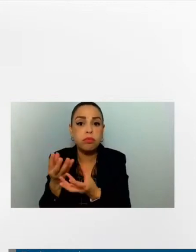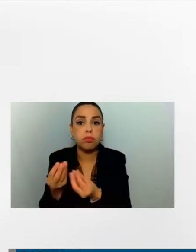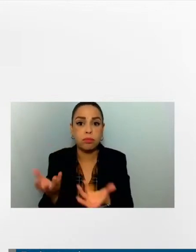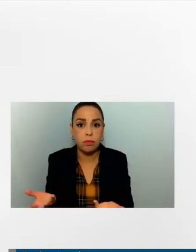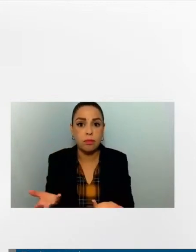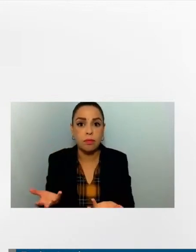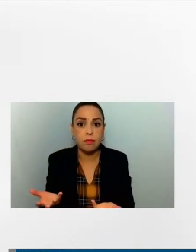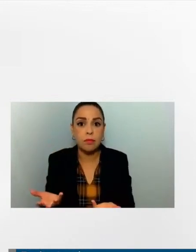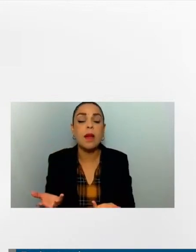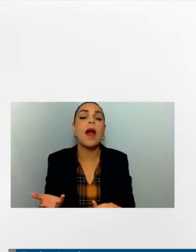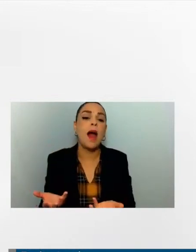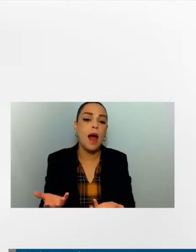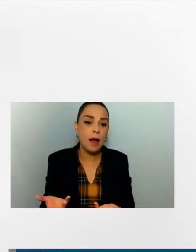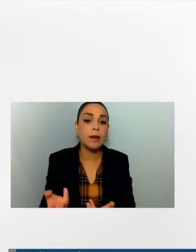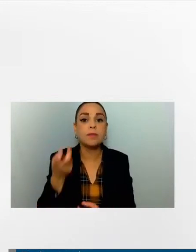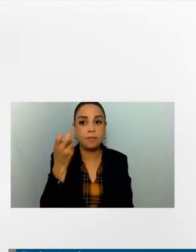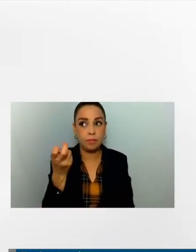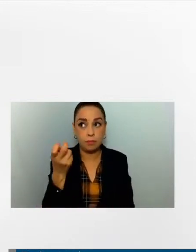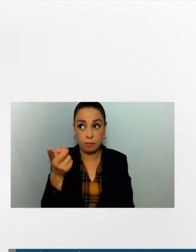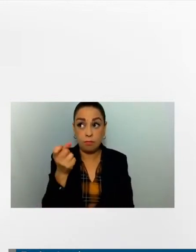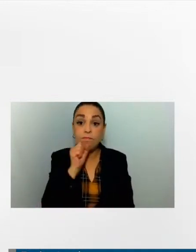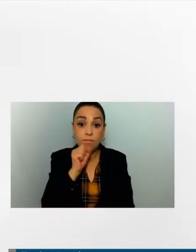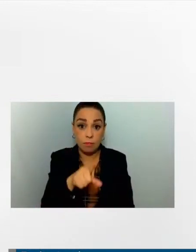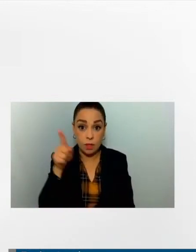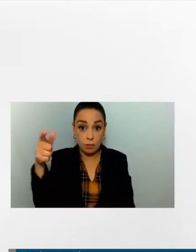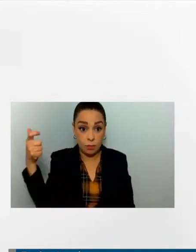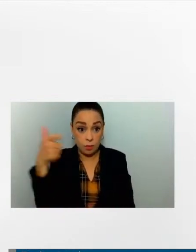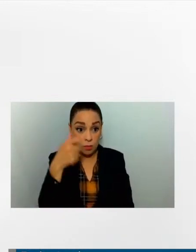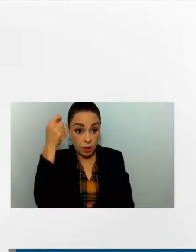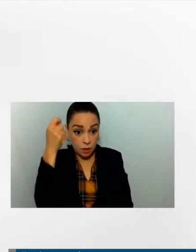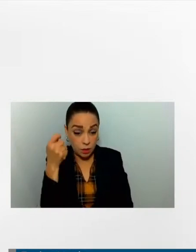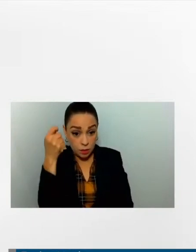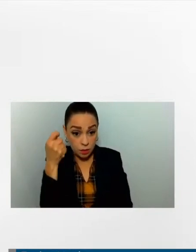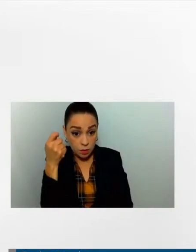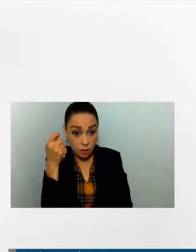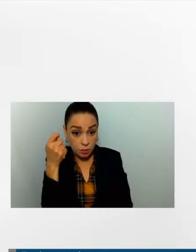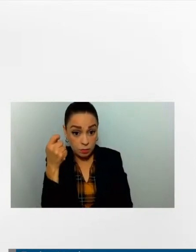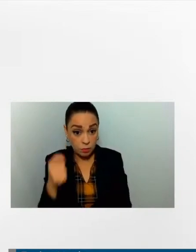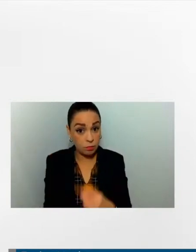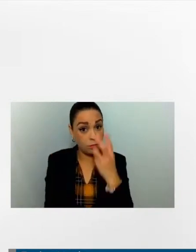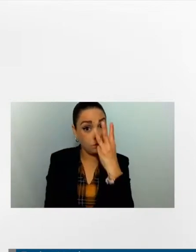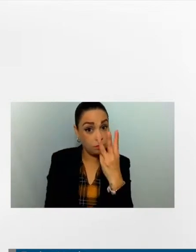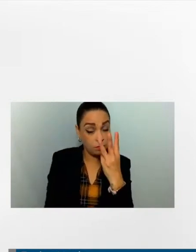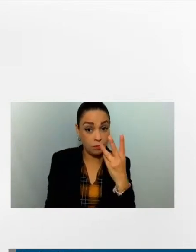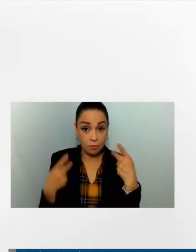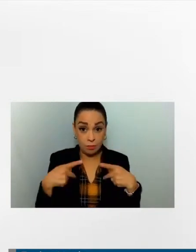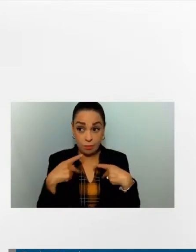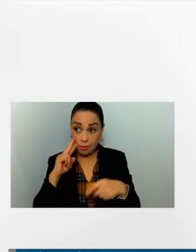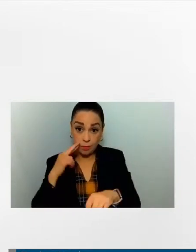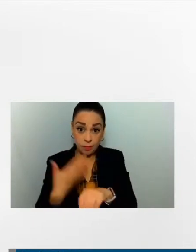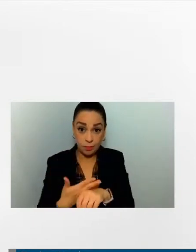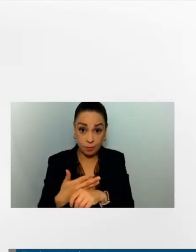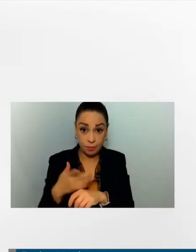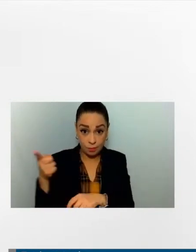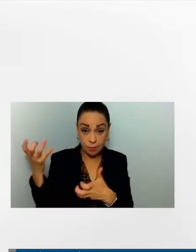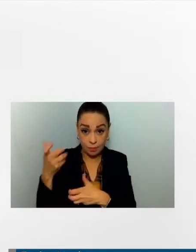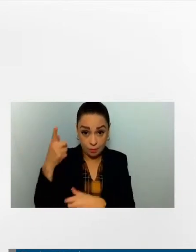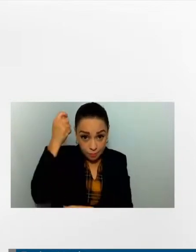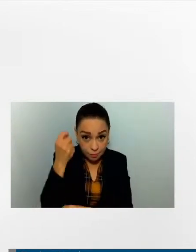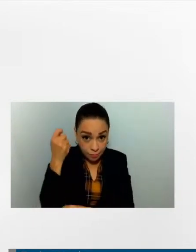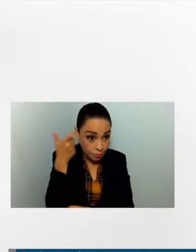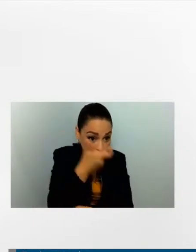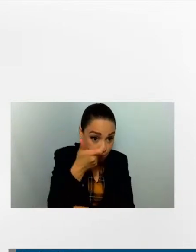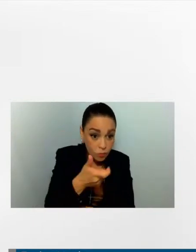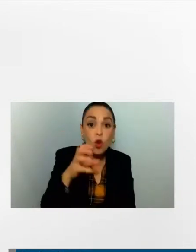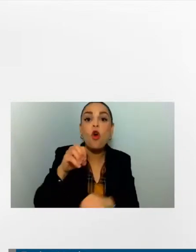obligaciones alimentarias, y entonces que hubiera 3 personas que den esas obligaciones alimentarias. Y por otra